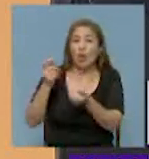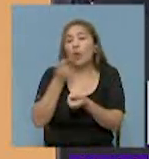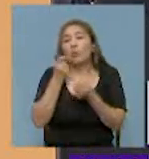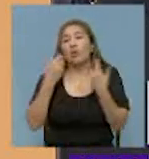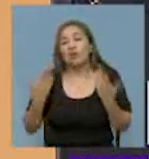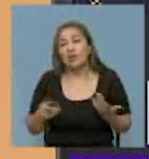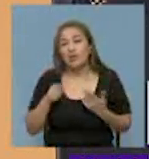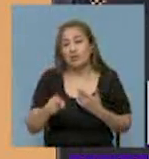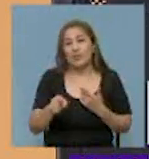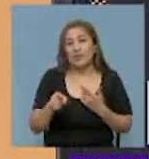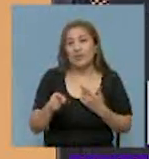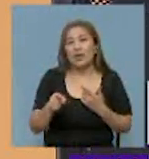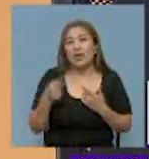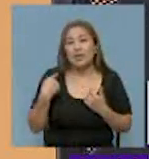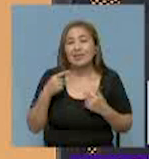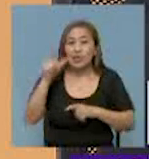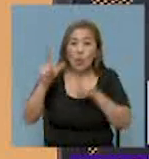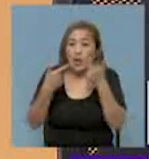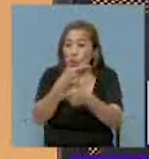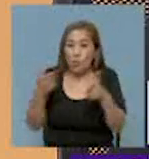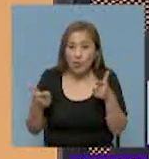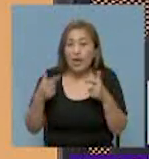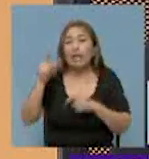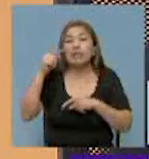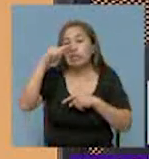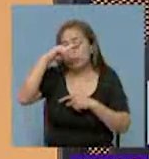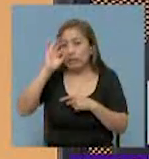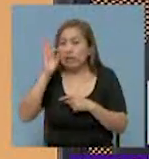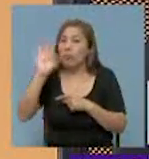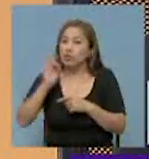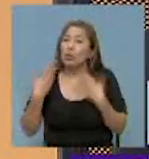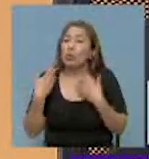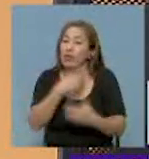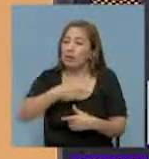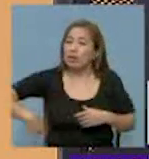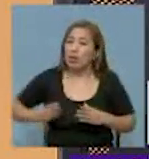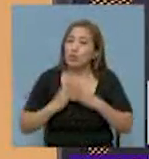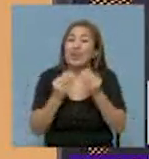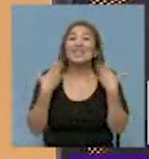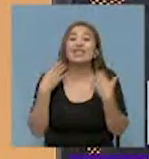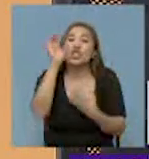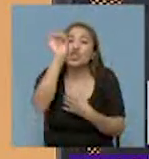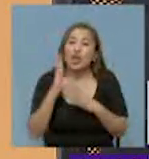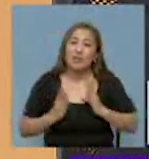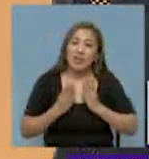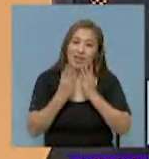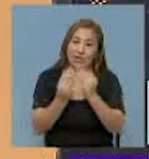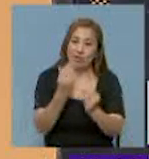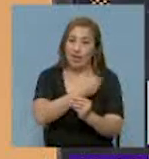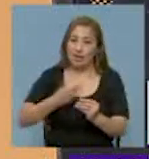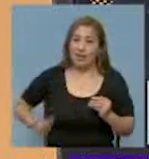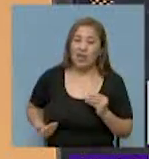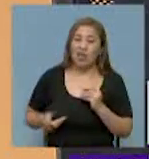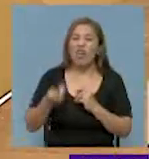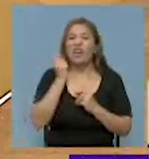puede percibir hasta un 70% del aporte estatal es una ayuda que el estado da a una